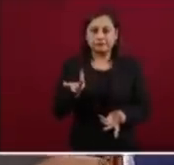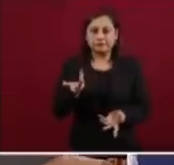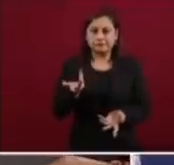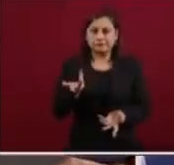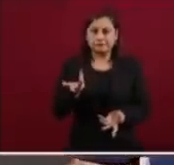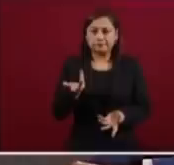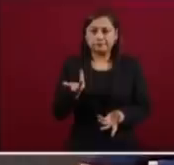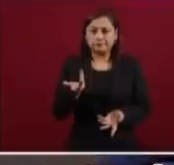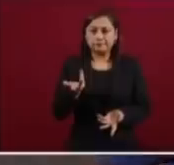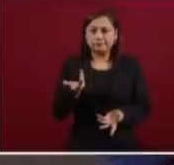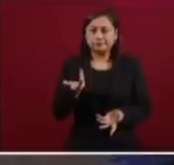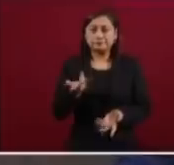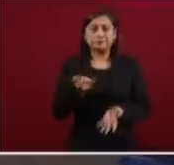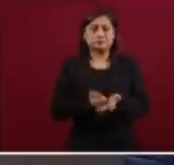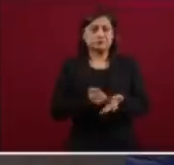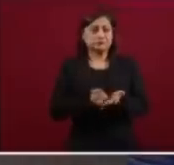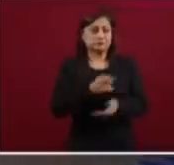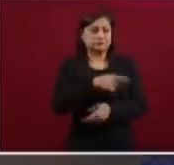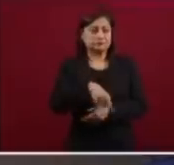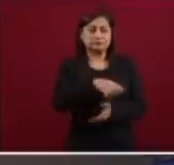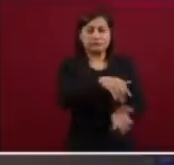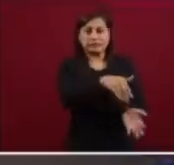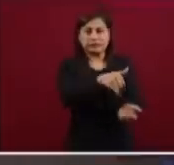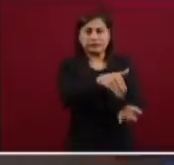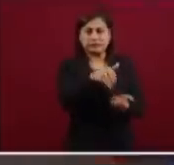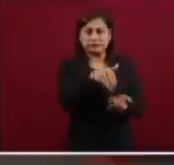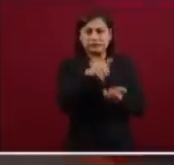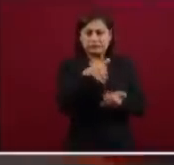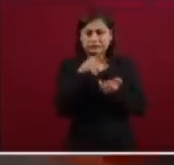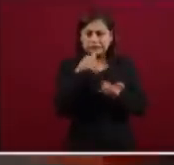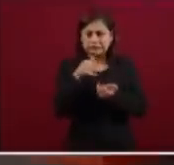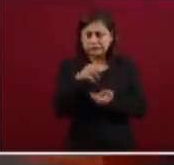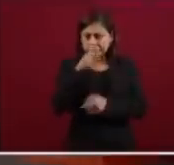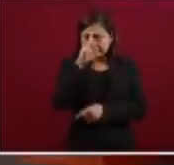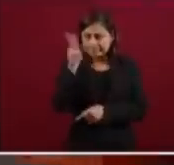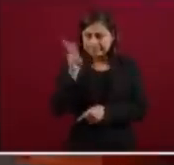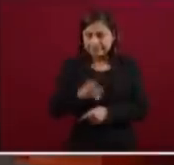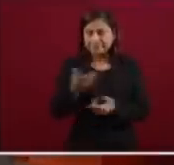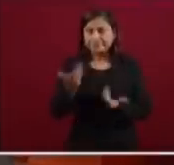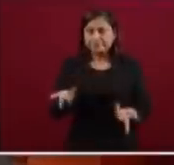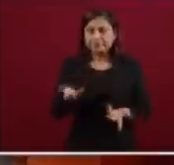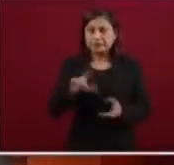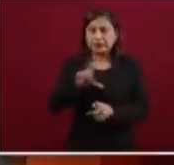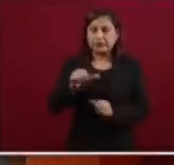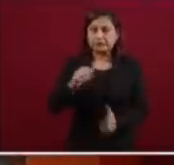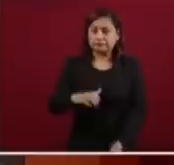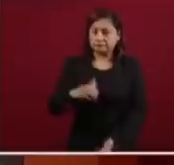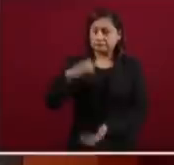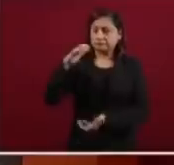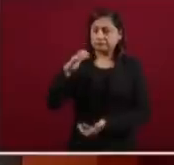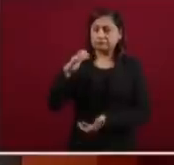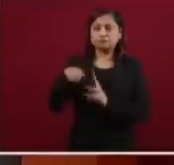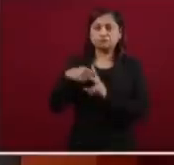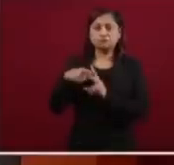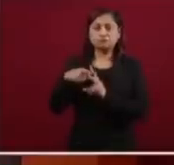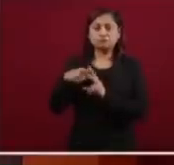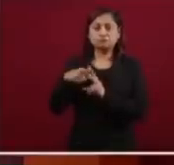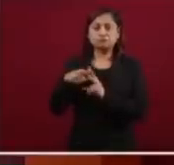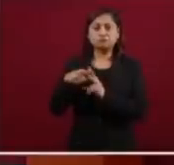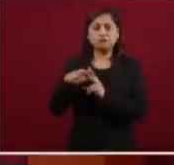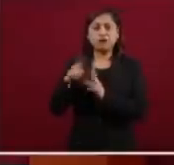el aumento en los impuestos y el que no alcance el presupuesto y entonces